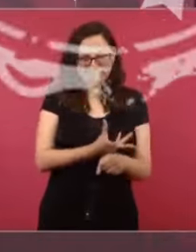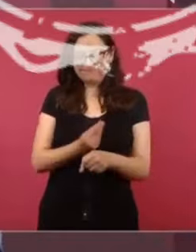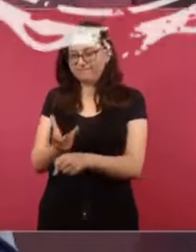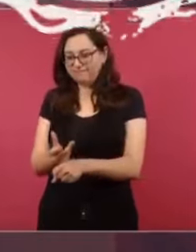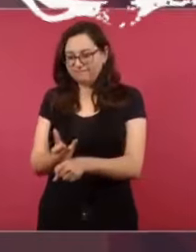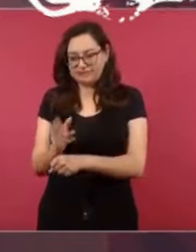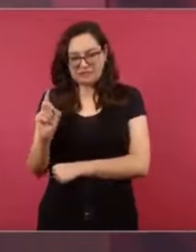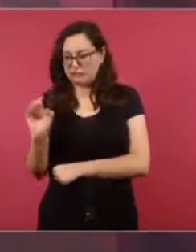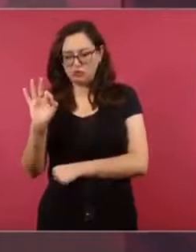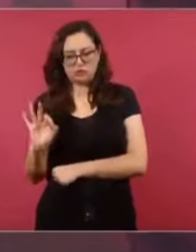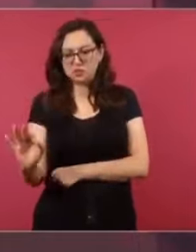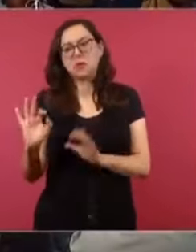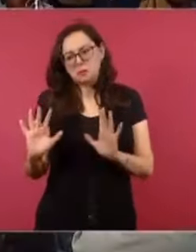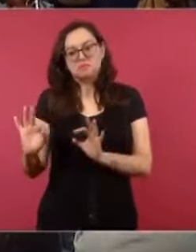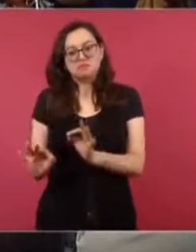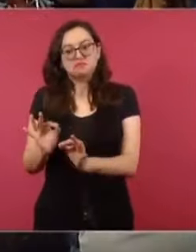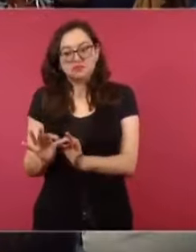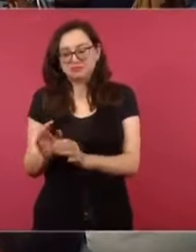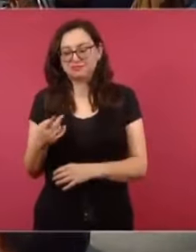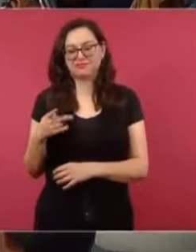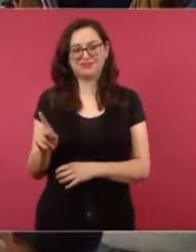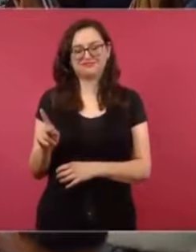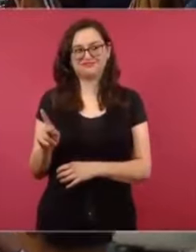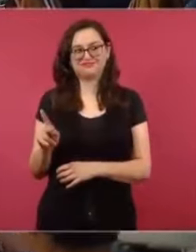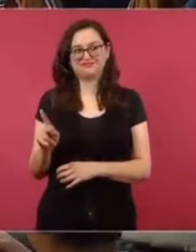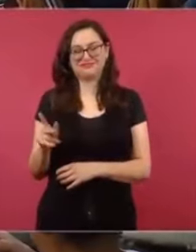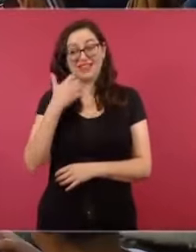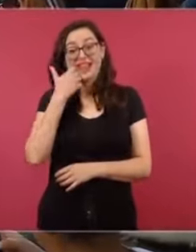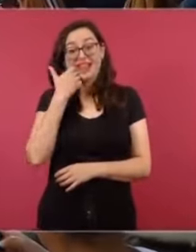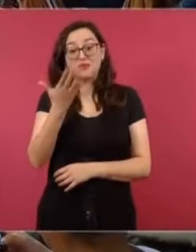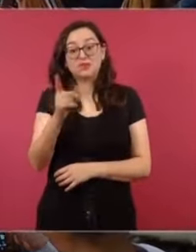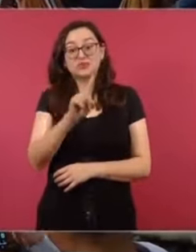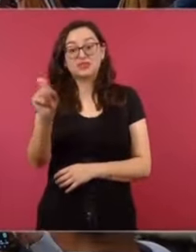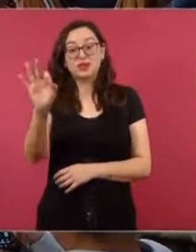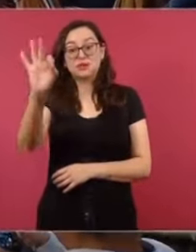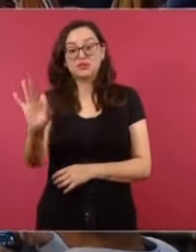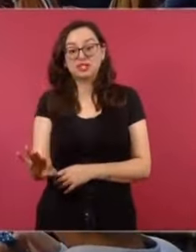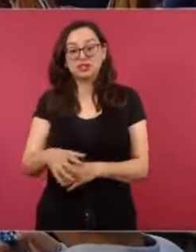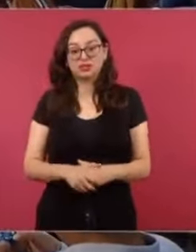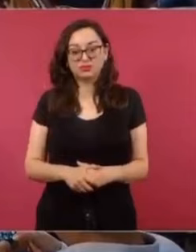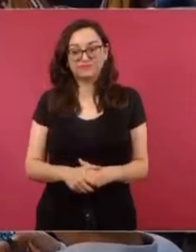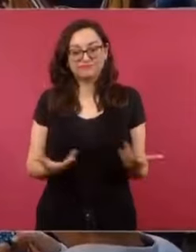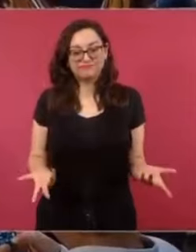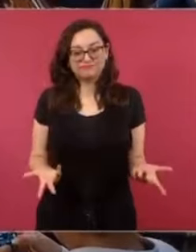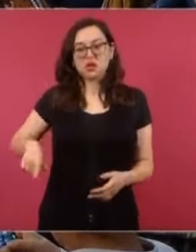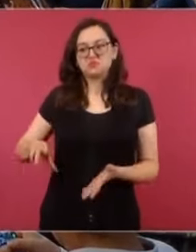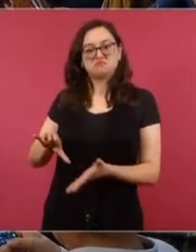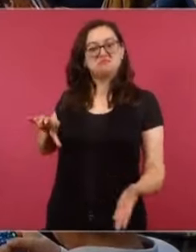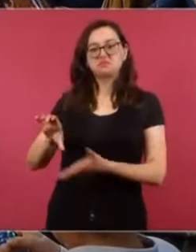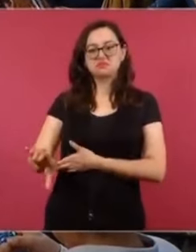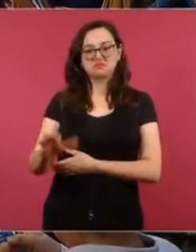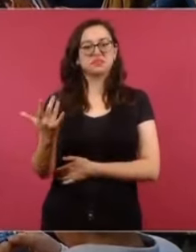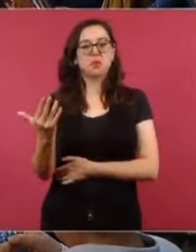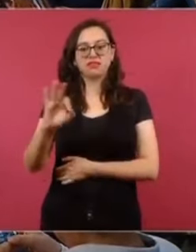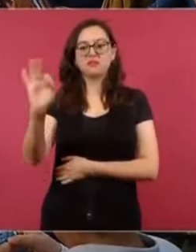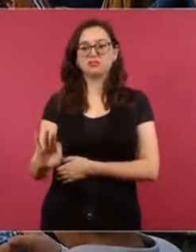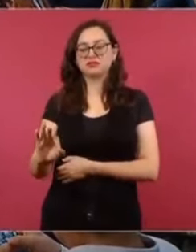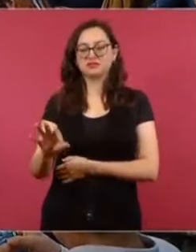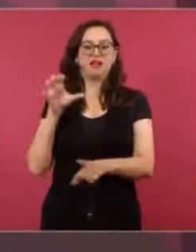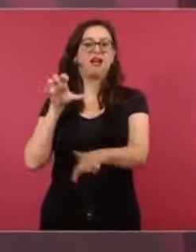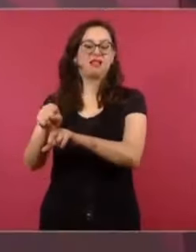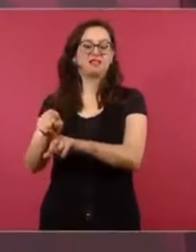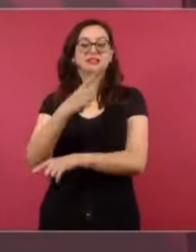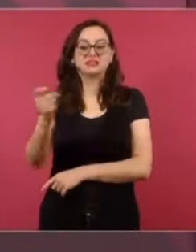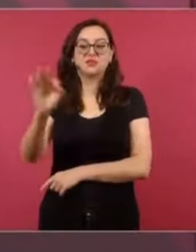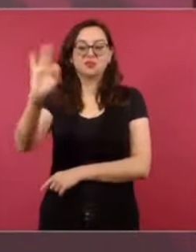¿Qué planteamos ahora, antes de irnos? Vamos a crear un fondo de pensiones para compensar al trabajador y que el trabajador